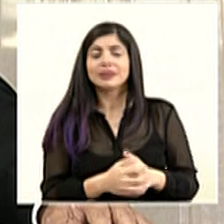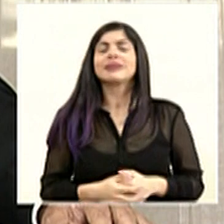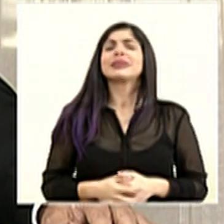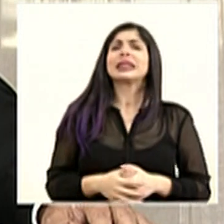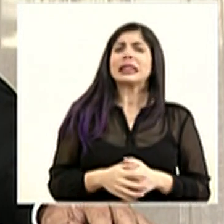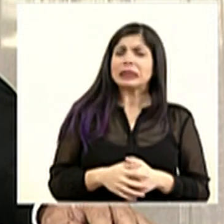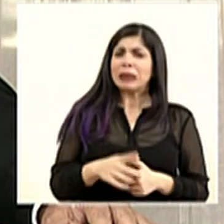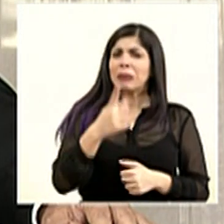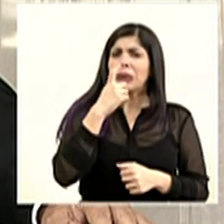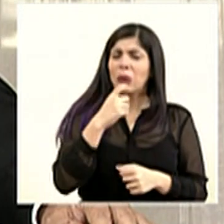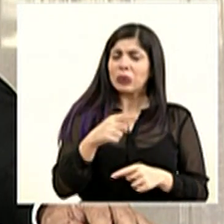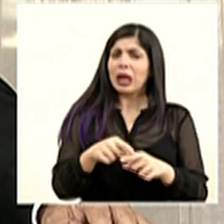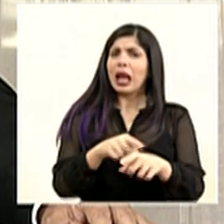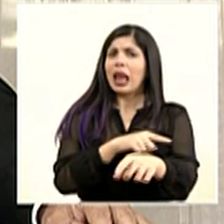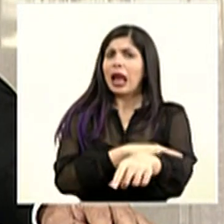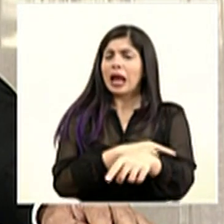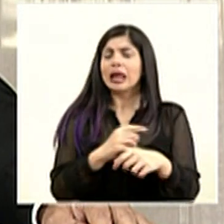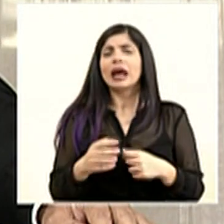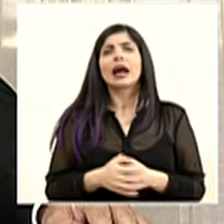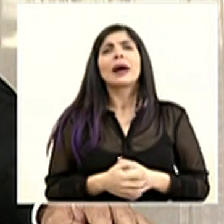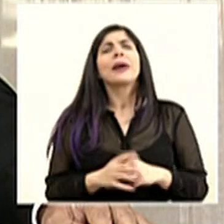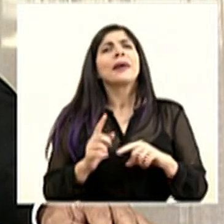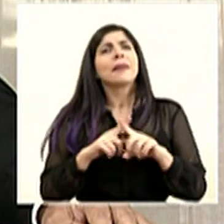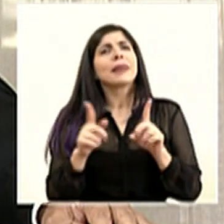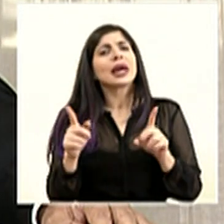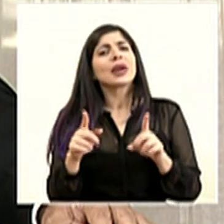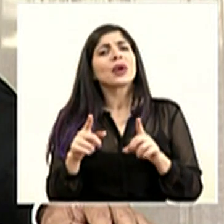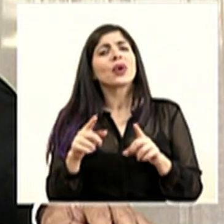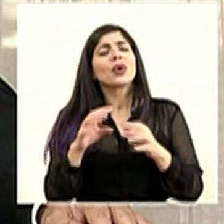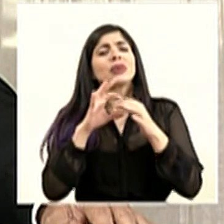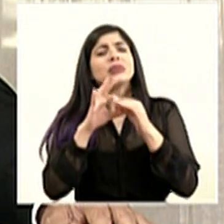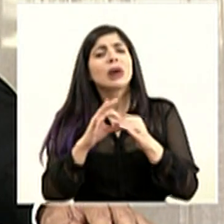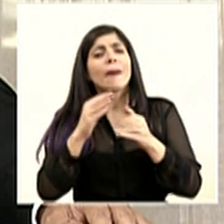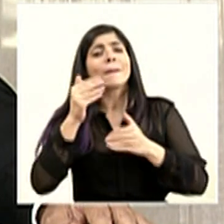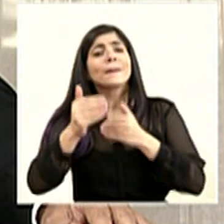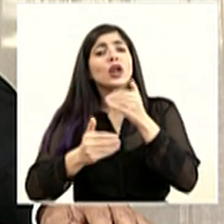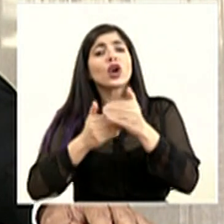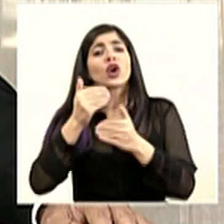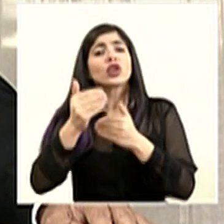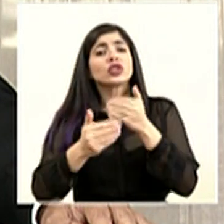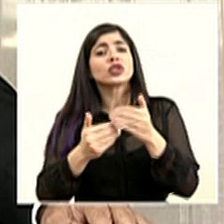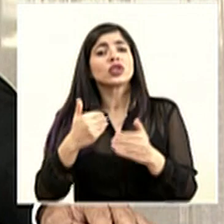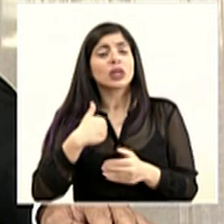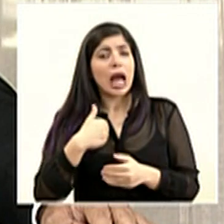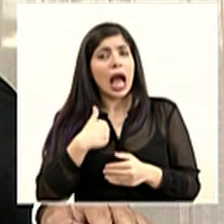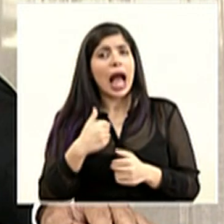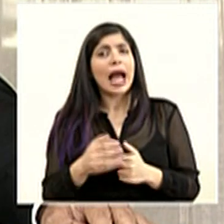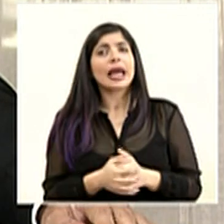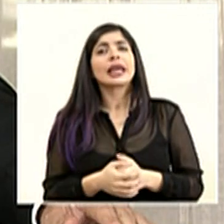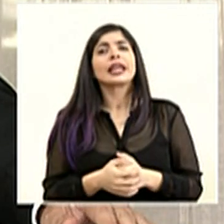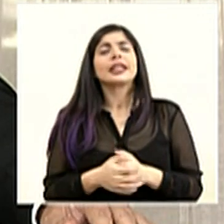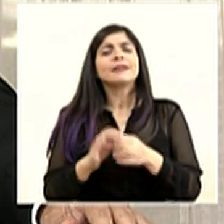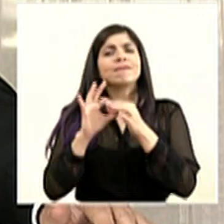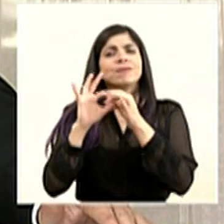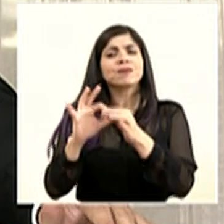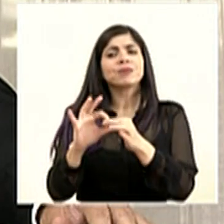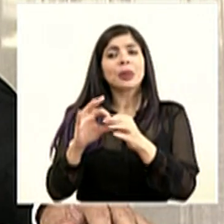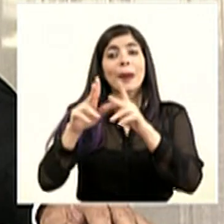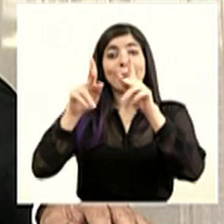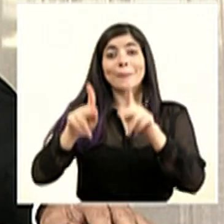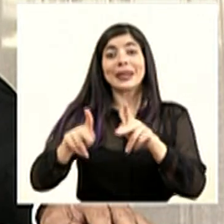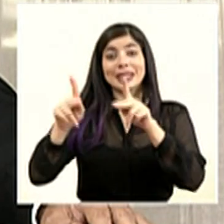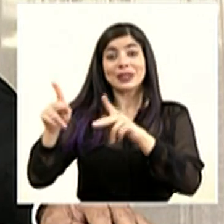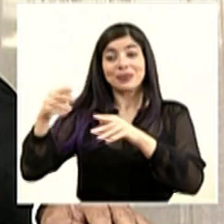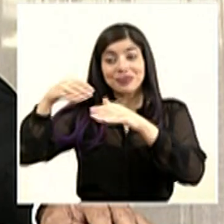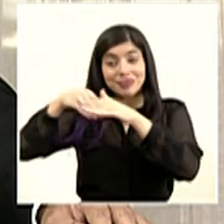la consulta, pero respecto a los procedimientos que existen, sobre las personas que